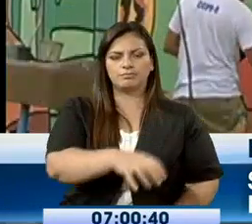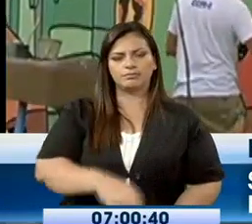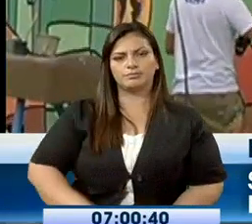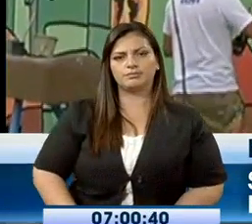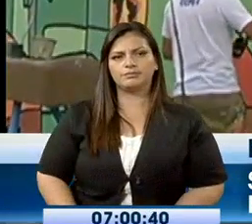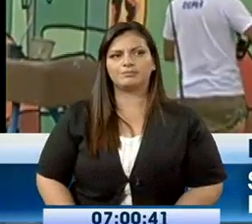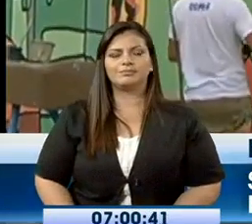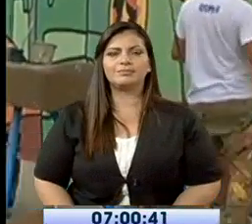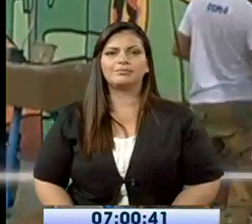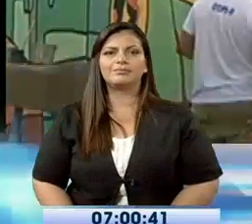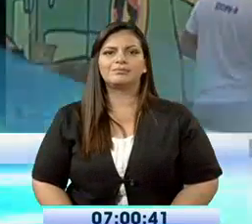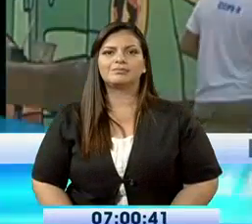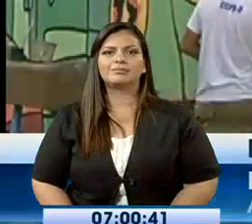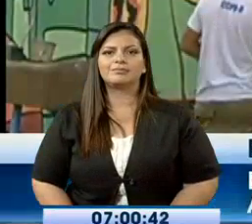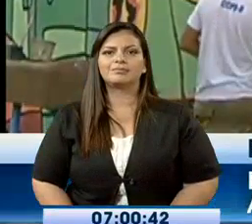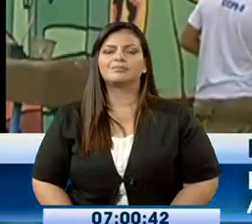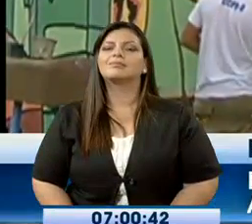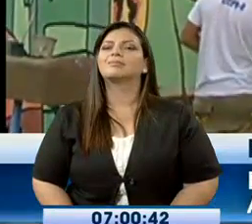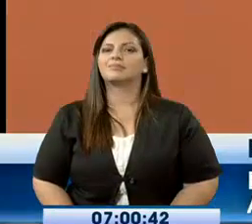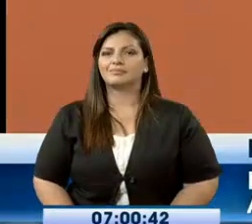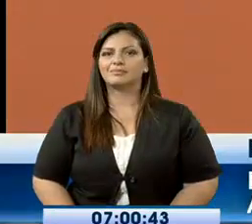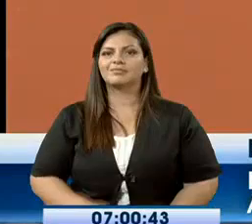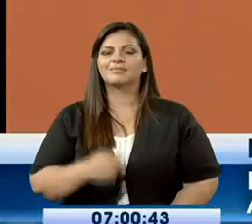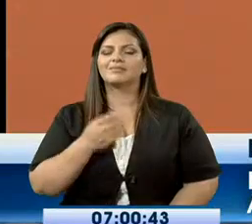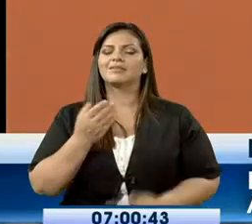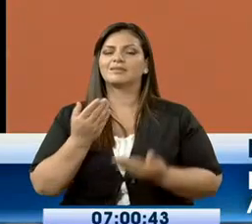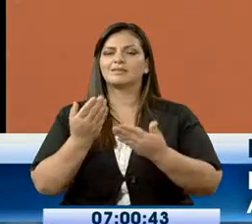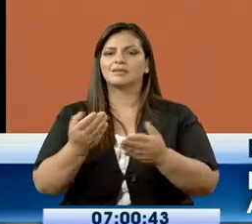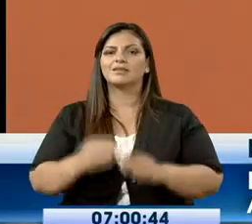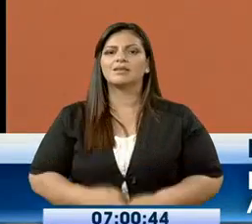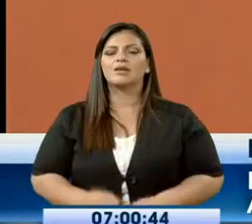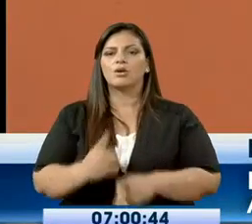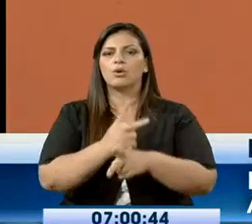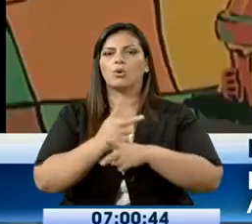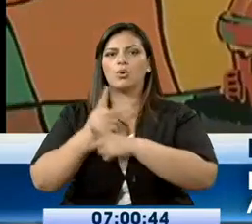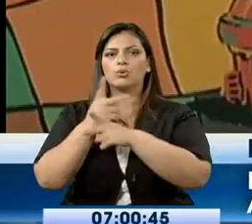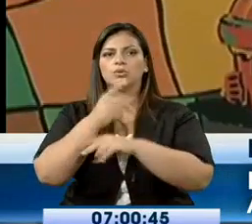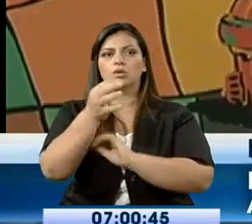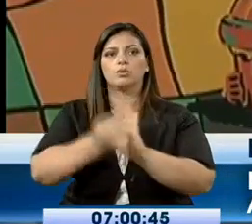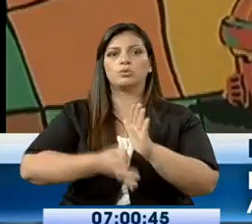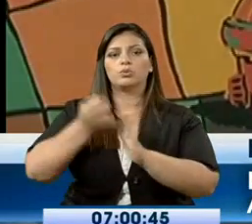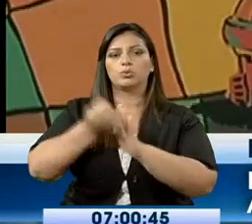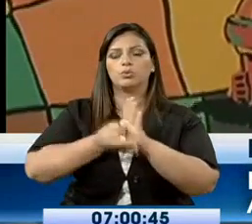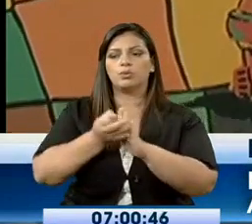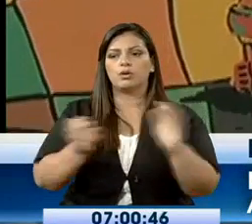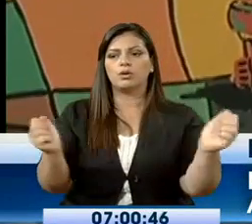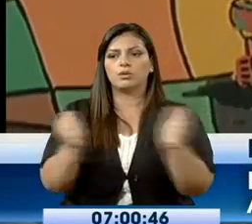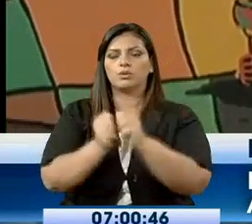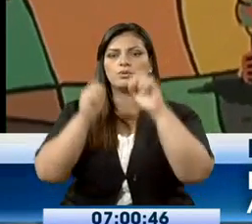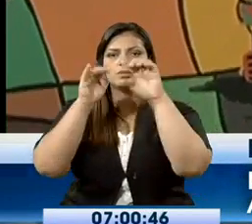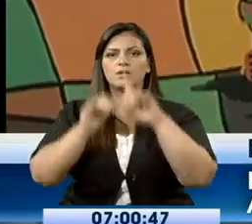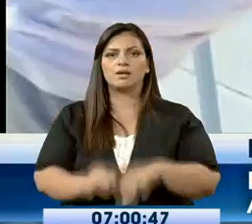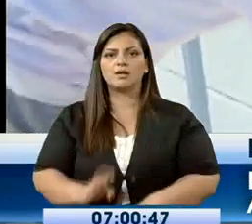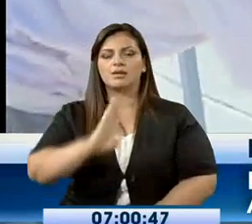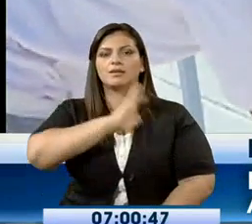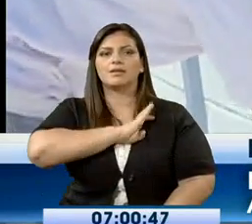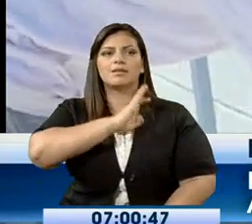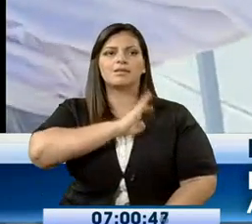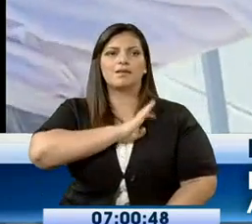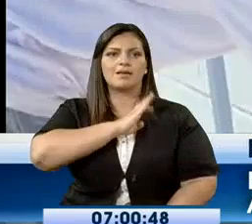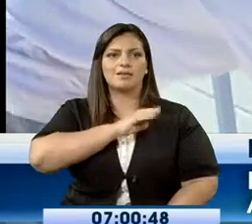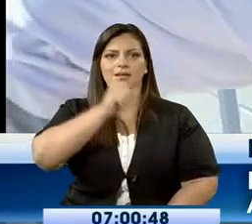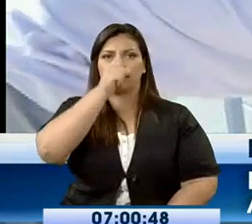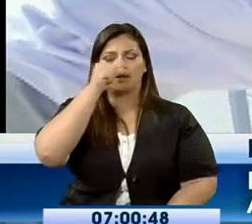Este proyecto, organizado por el Consejo Cantonal de Protección de Derechos y la Secretaría Técnica de Drogas, busca además capacitar